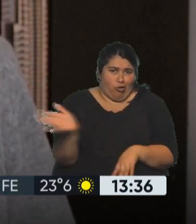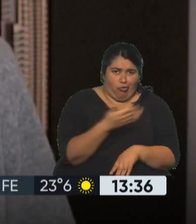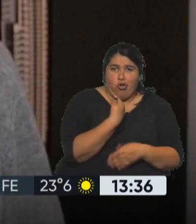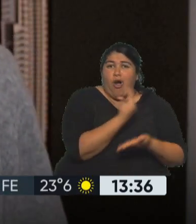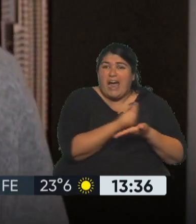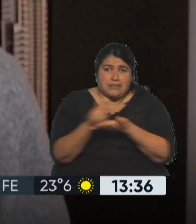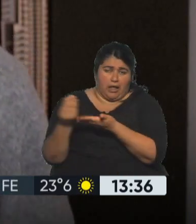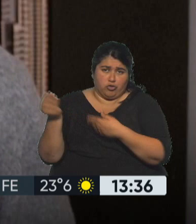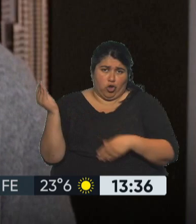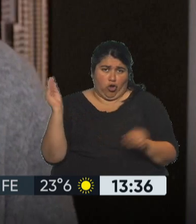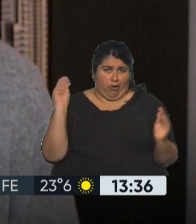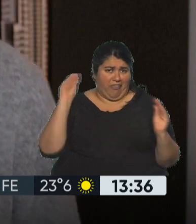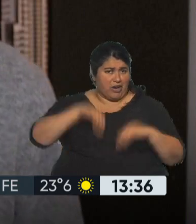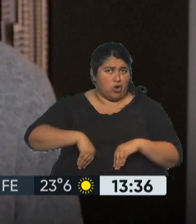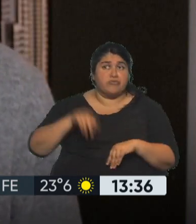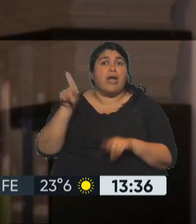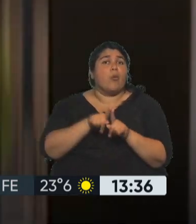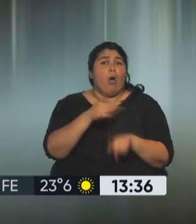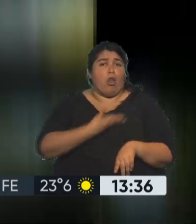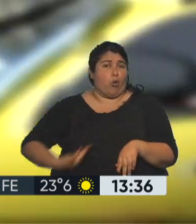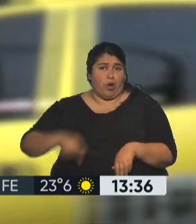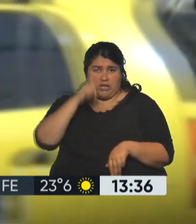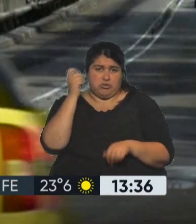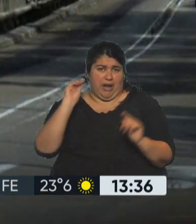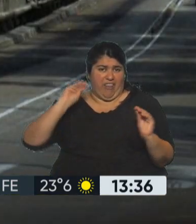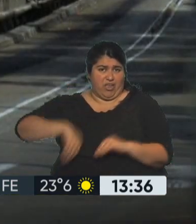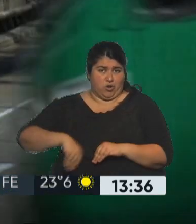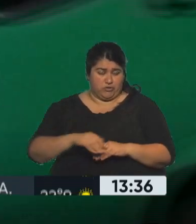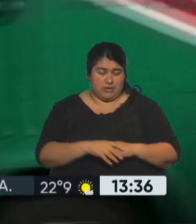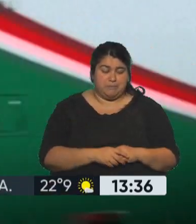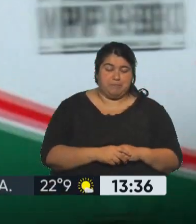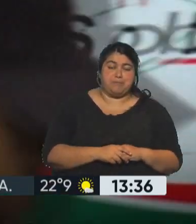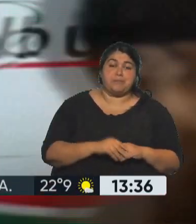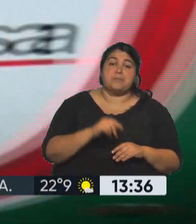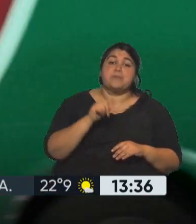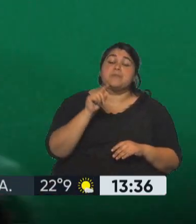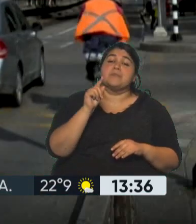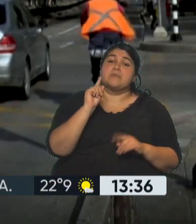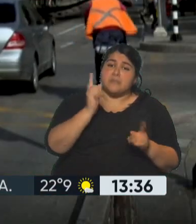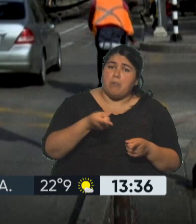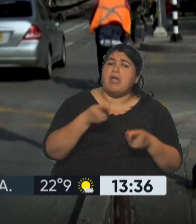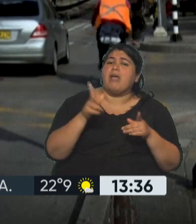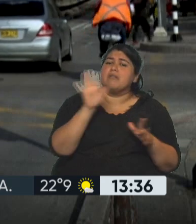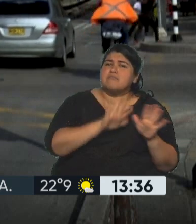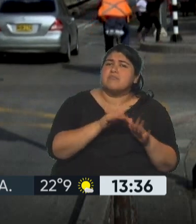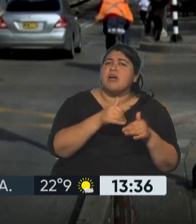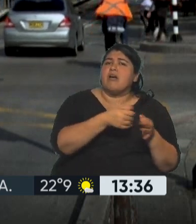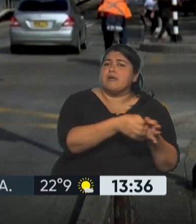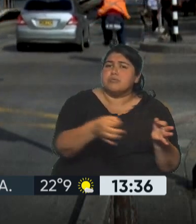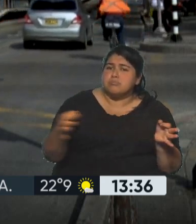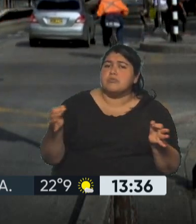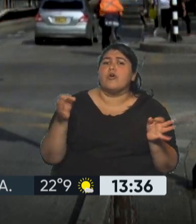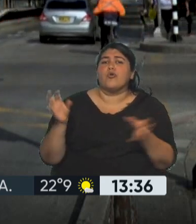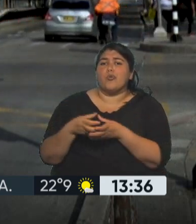candidatos y de la coalición del gobierno nacional. Primaron sobre todo dinámicas locales influidas por poderes